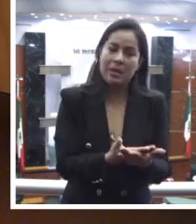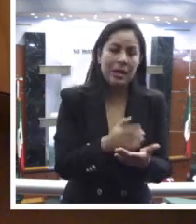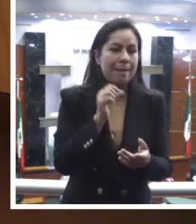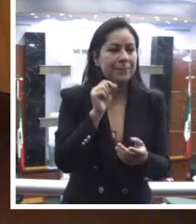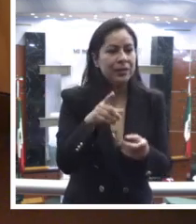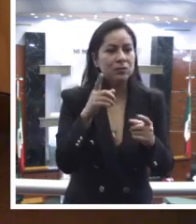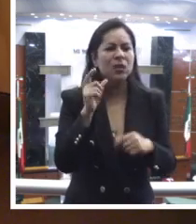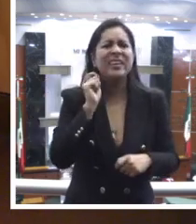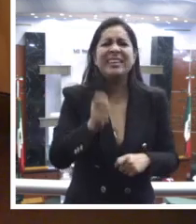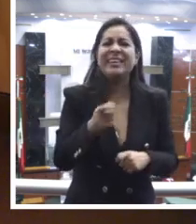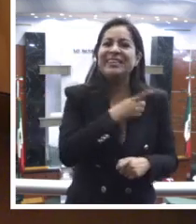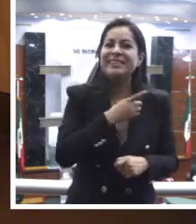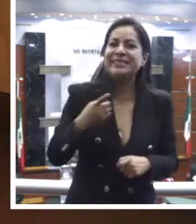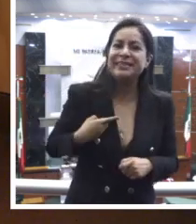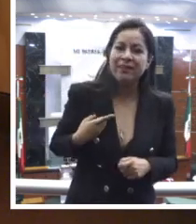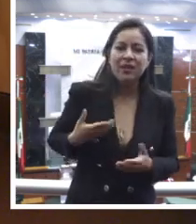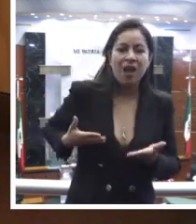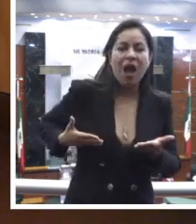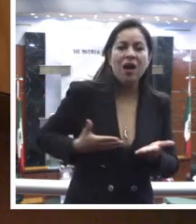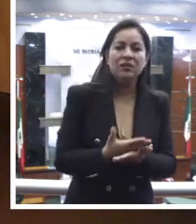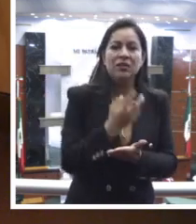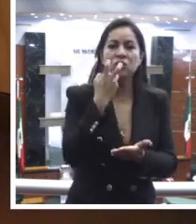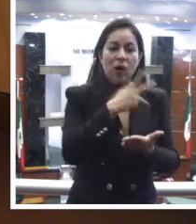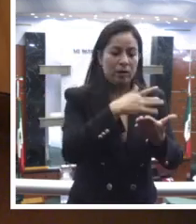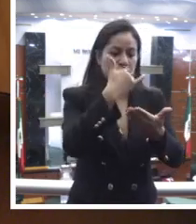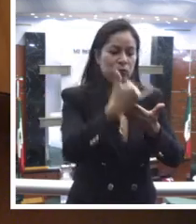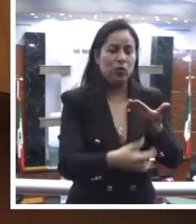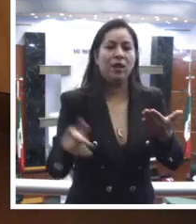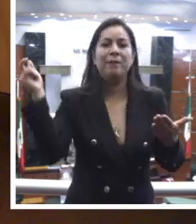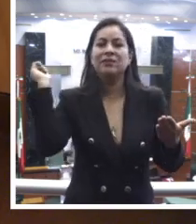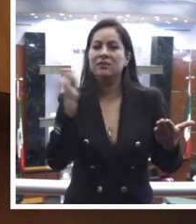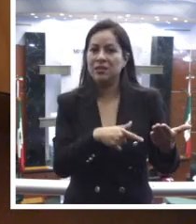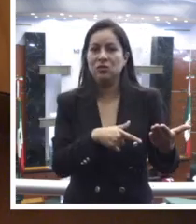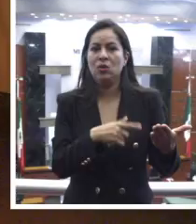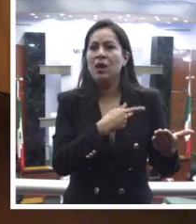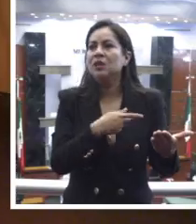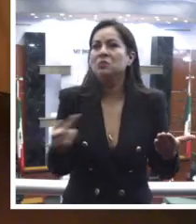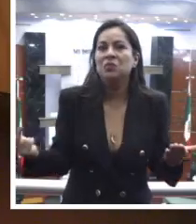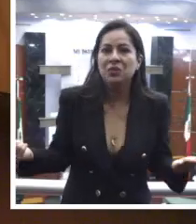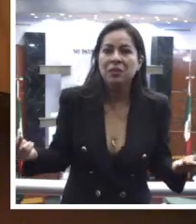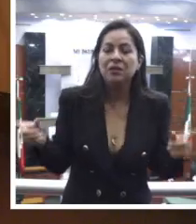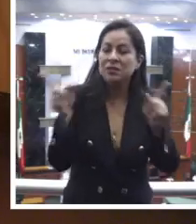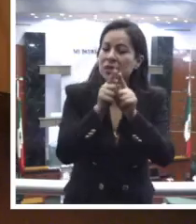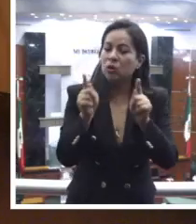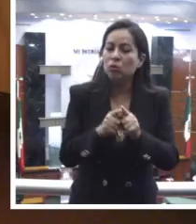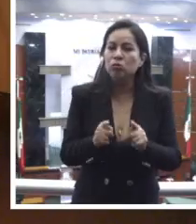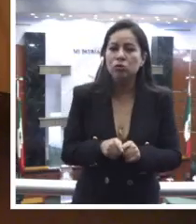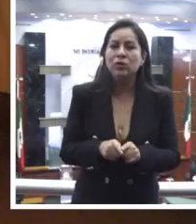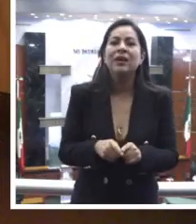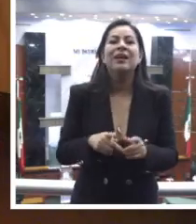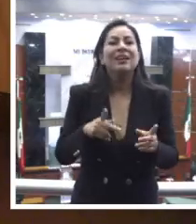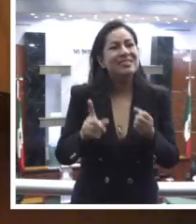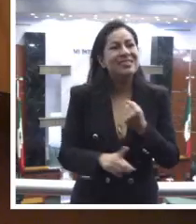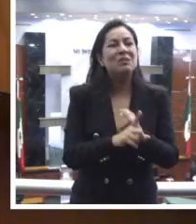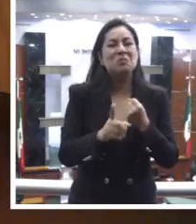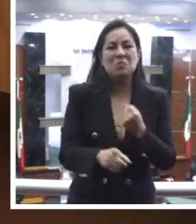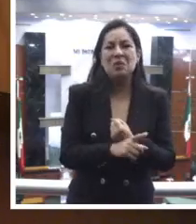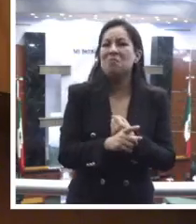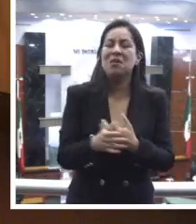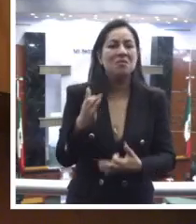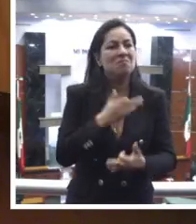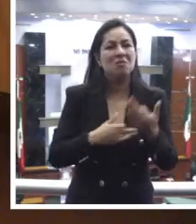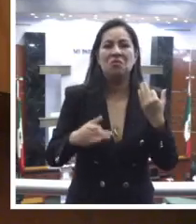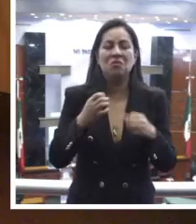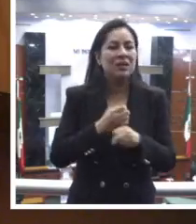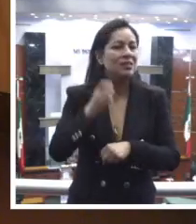todo quiénes deben de tener acceso a estos programas. La pobreza, pues, en conclusión, es el problema endémico de nuestro